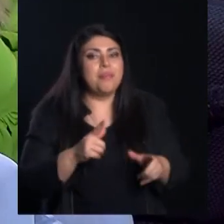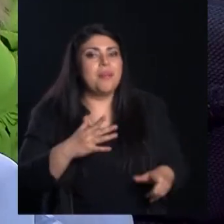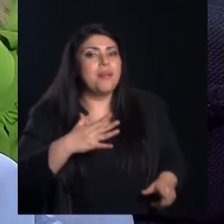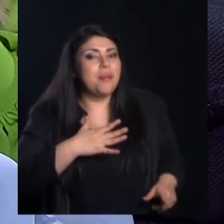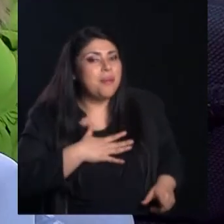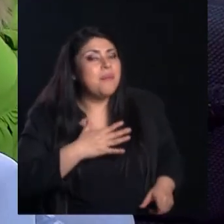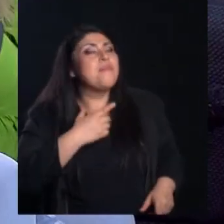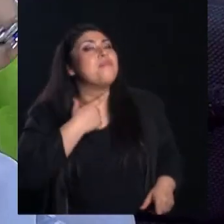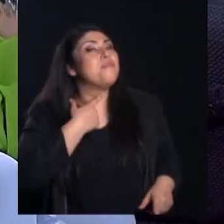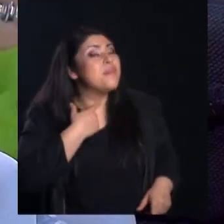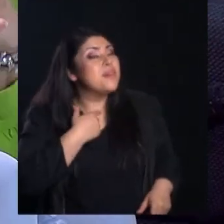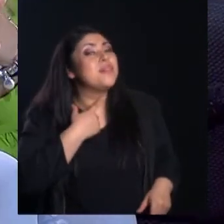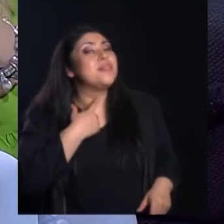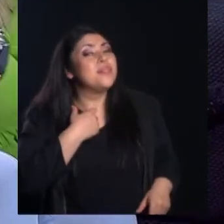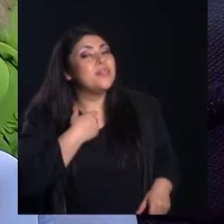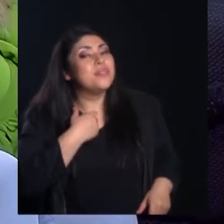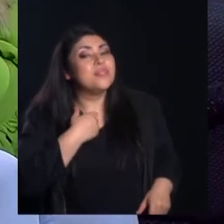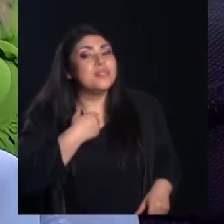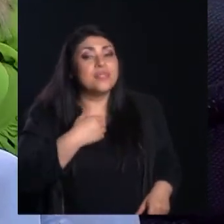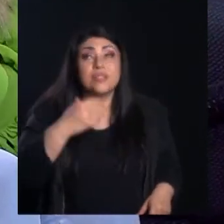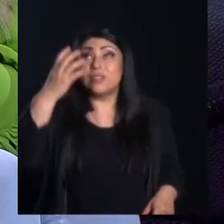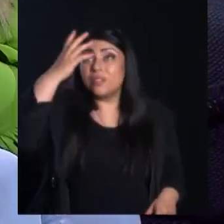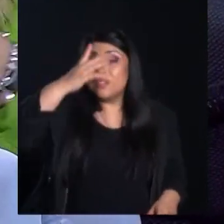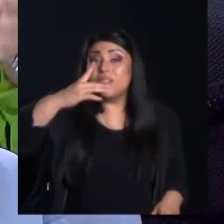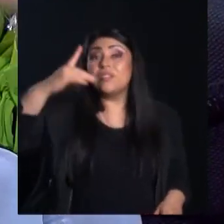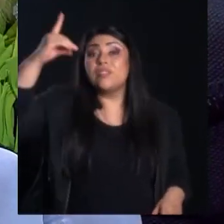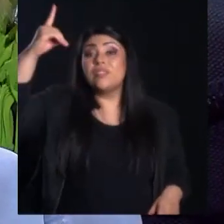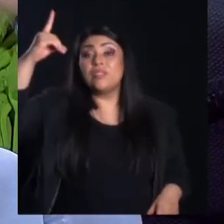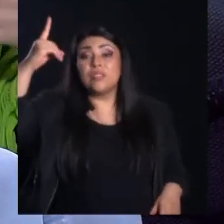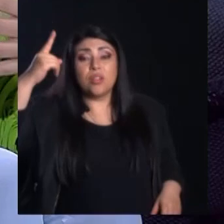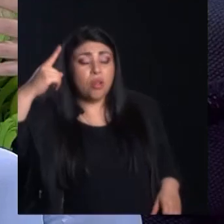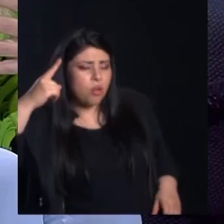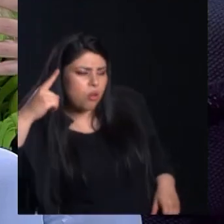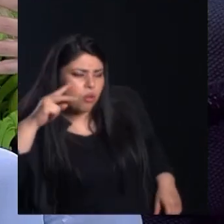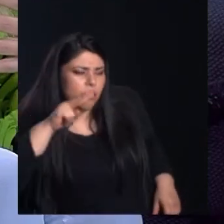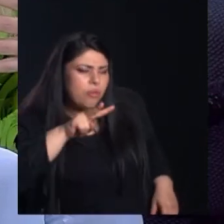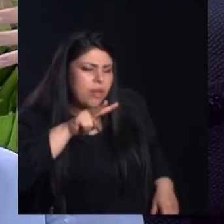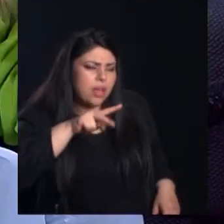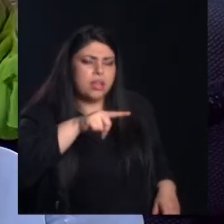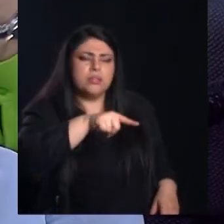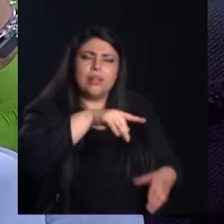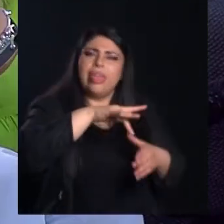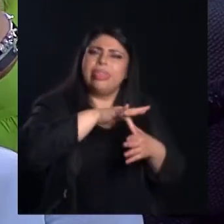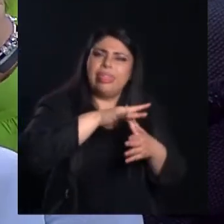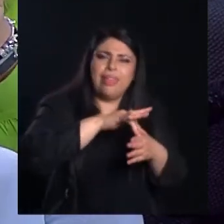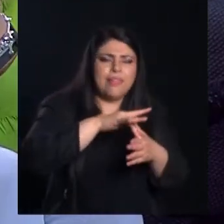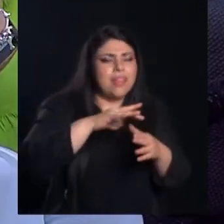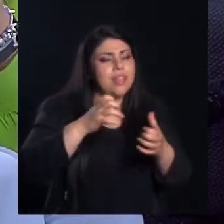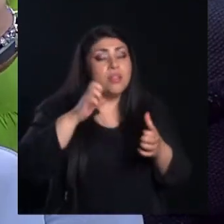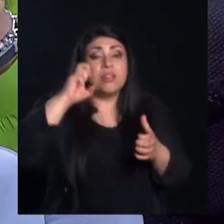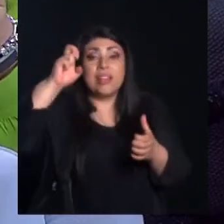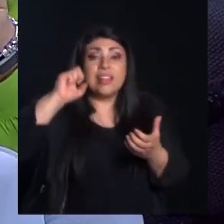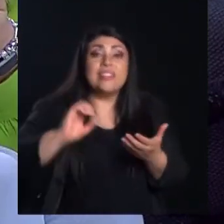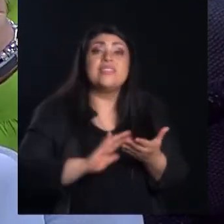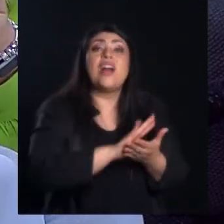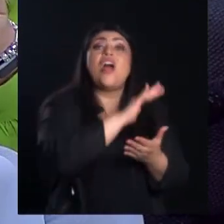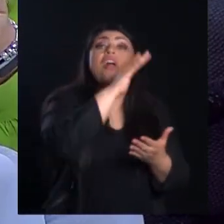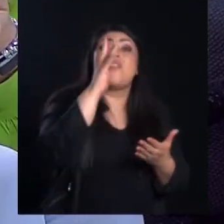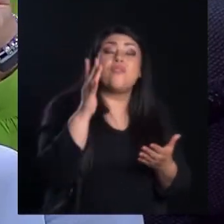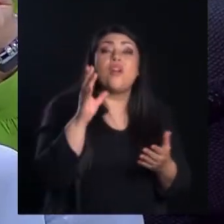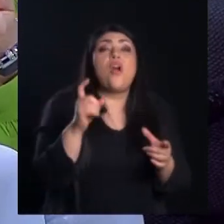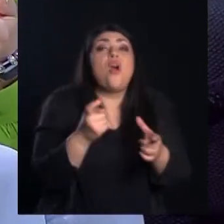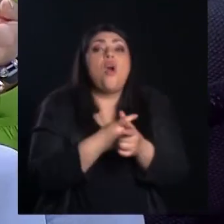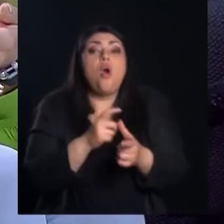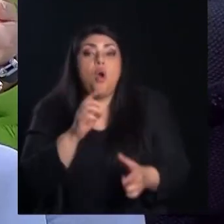encanta es que dios se glorifica en nuestras debilidades y también cuando nosotros somos no tenemos una actitud